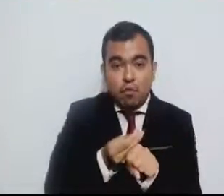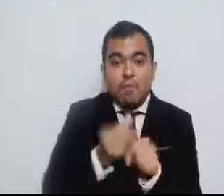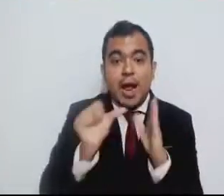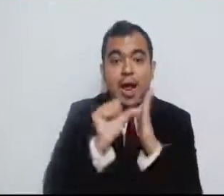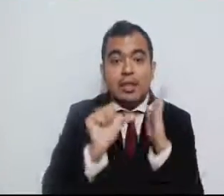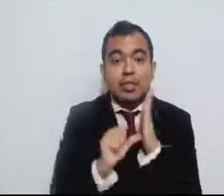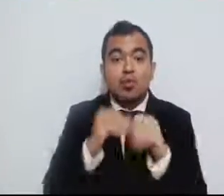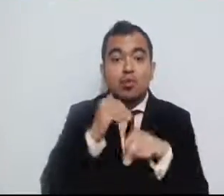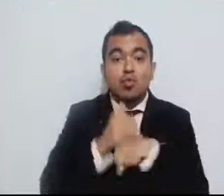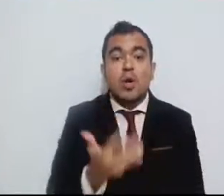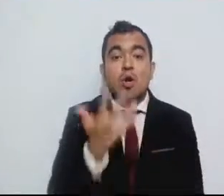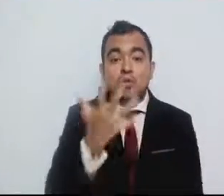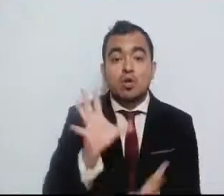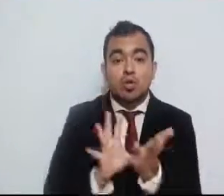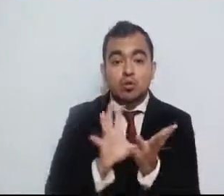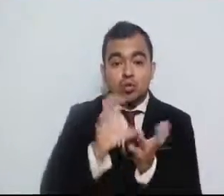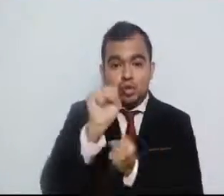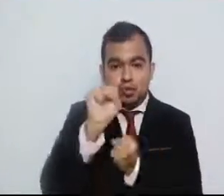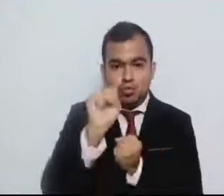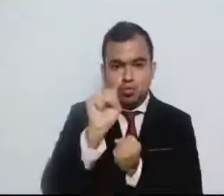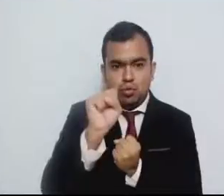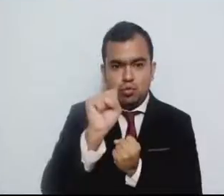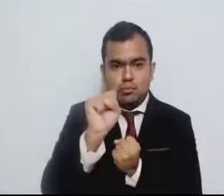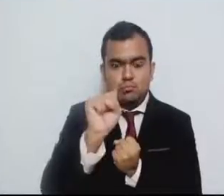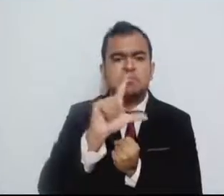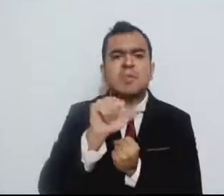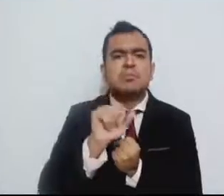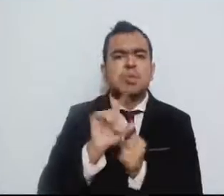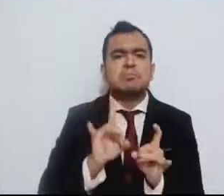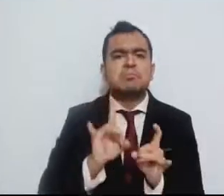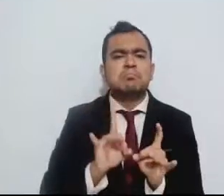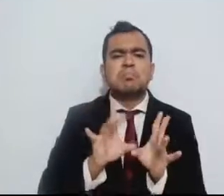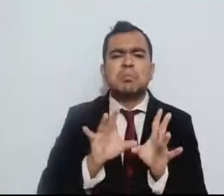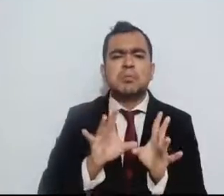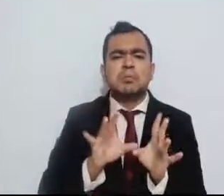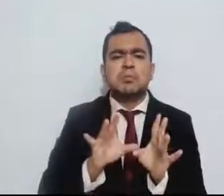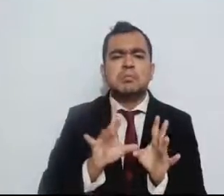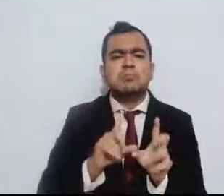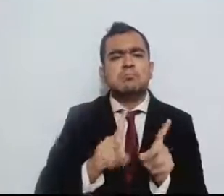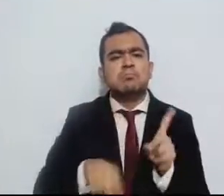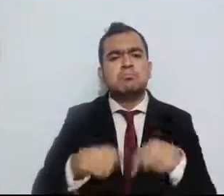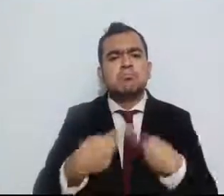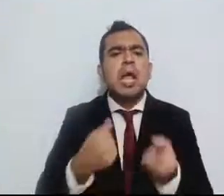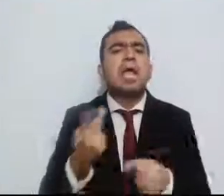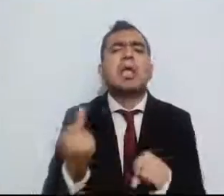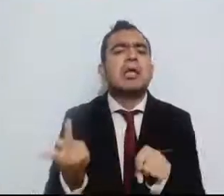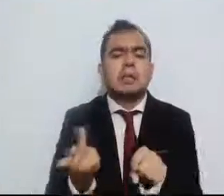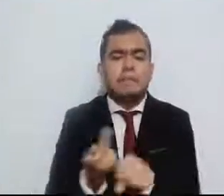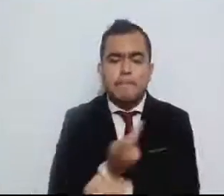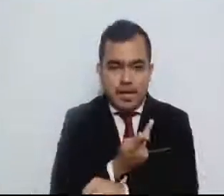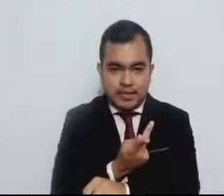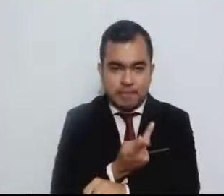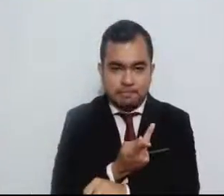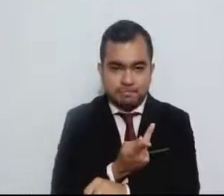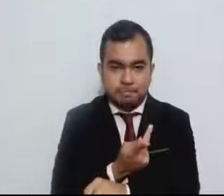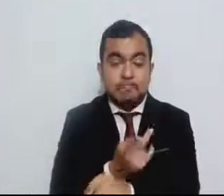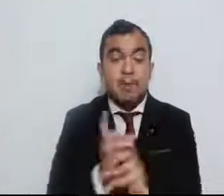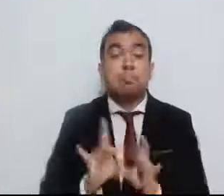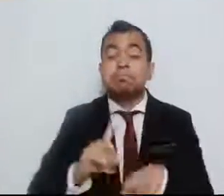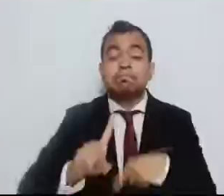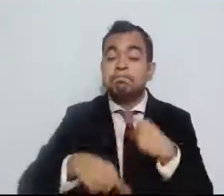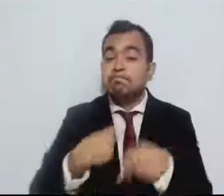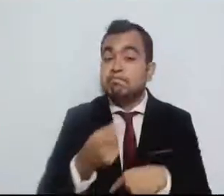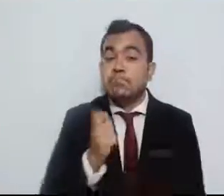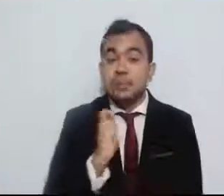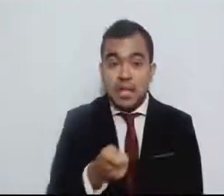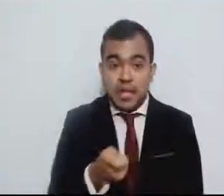constitucional. ¿Qué conllevaría esto? Para culminar, y conllevaría a que